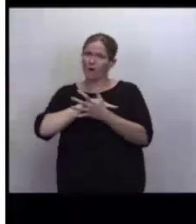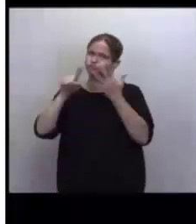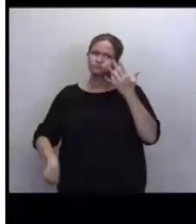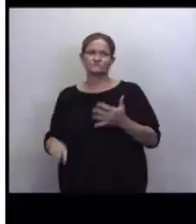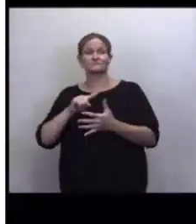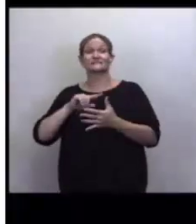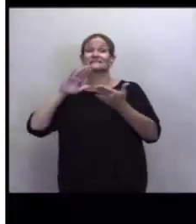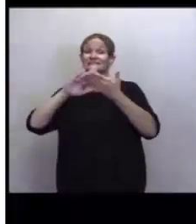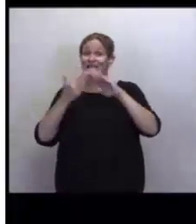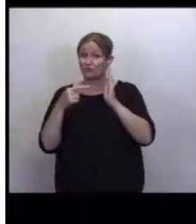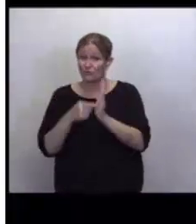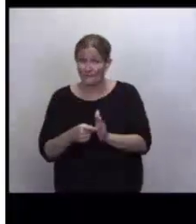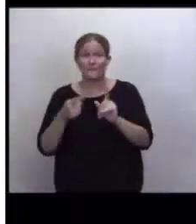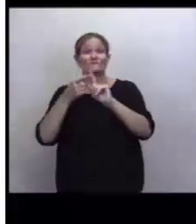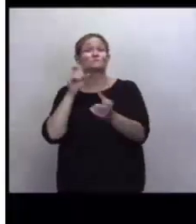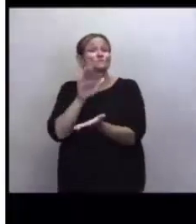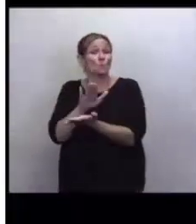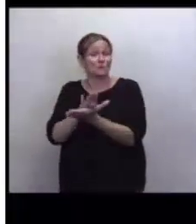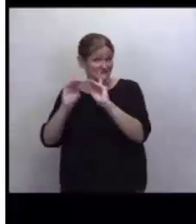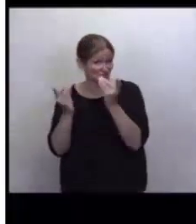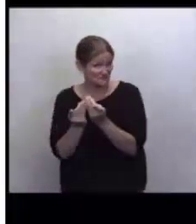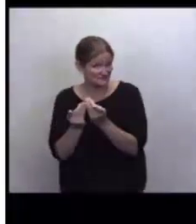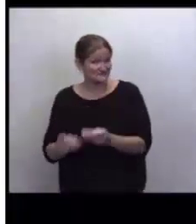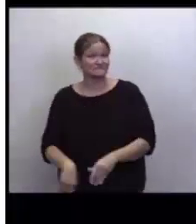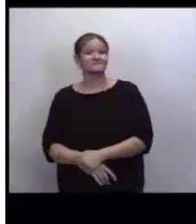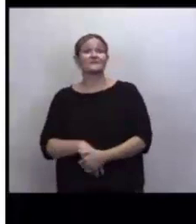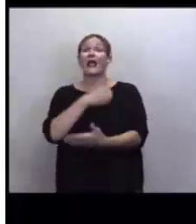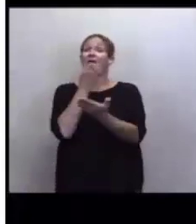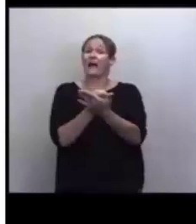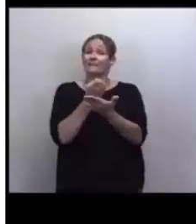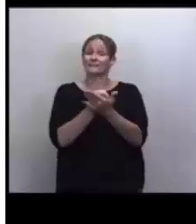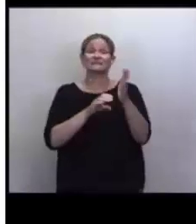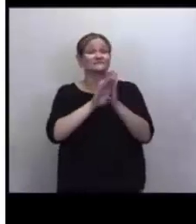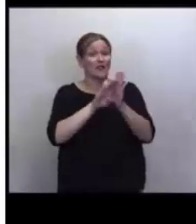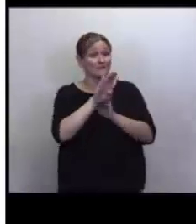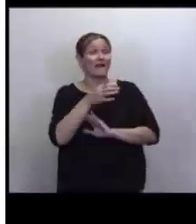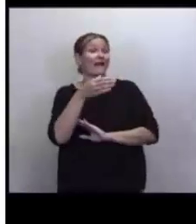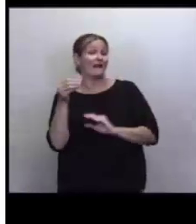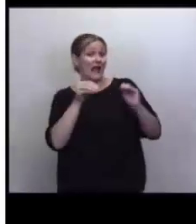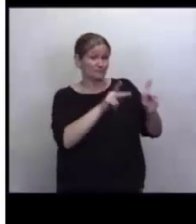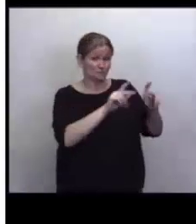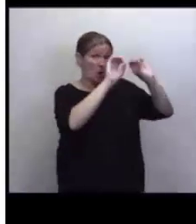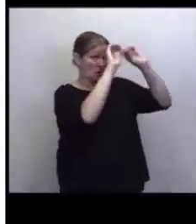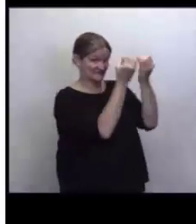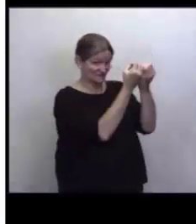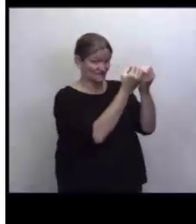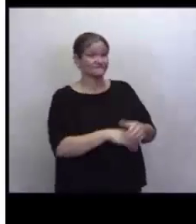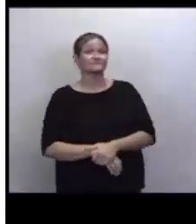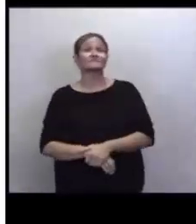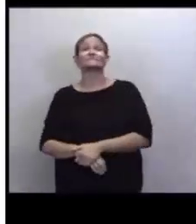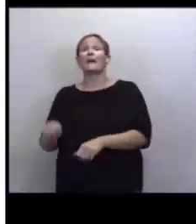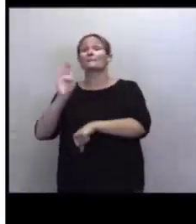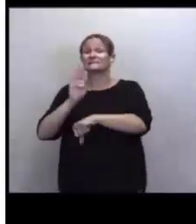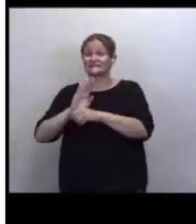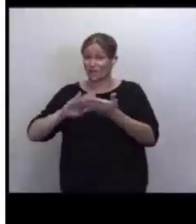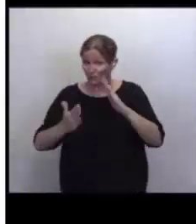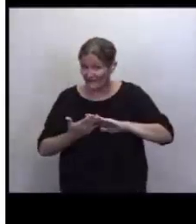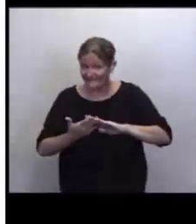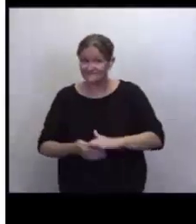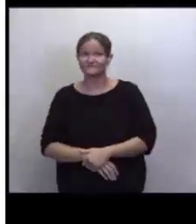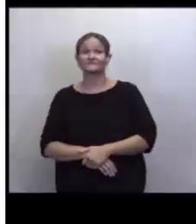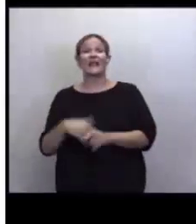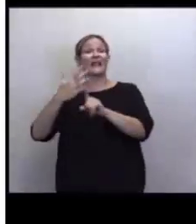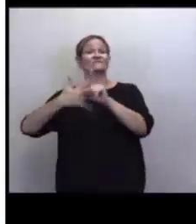del transporte. Cuando se finaliza la construcción, el departamento formará un grupo de trabajo con las varias